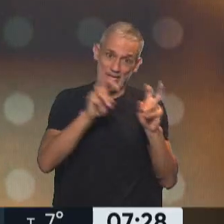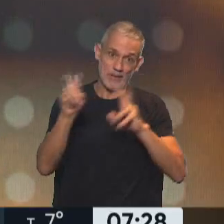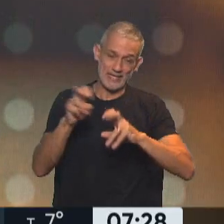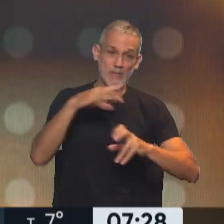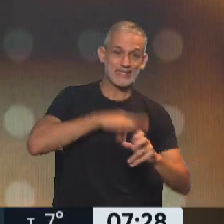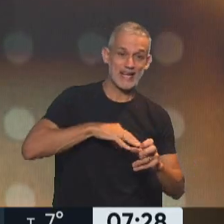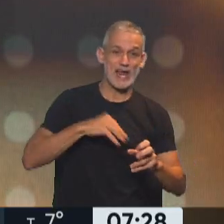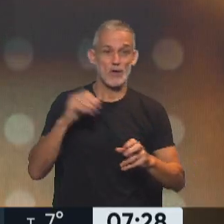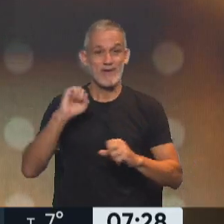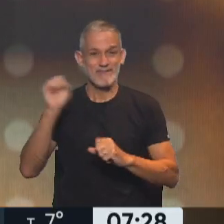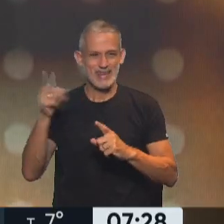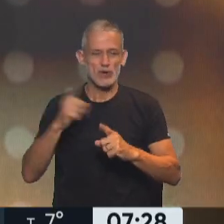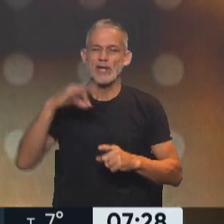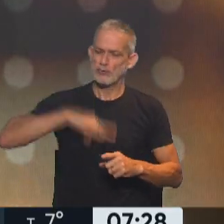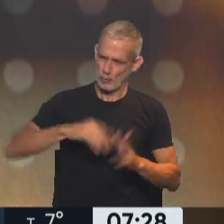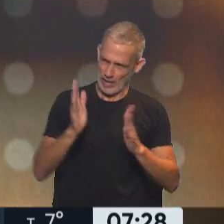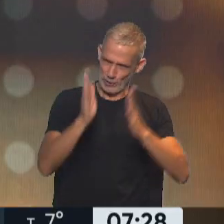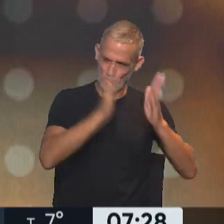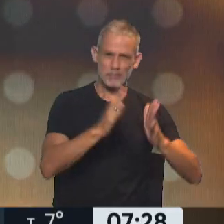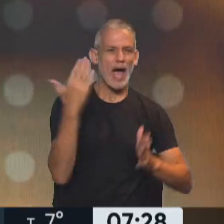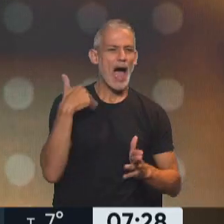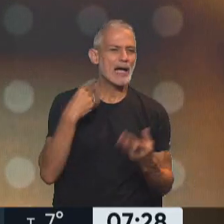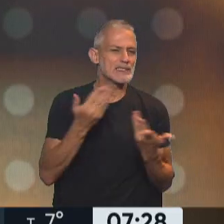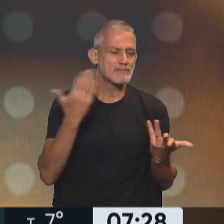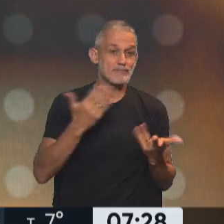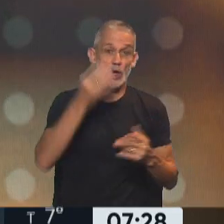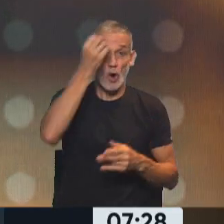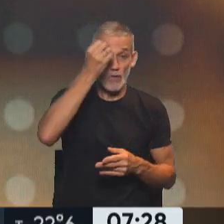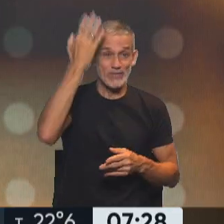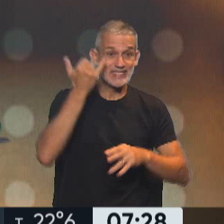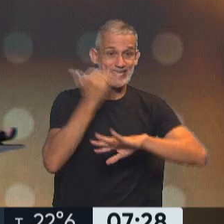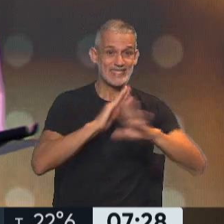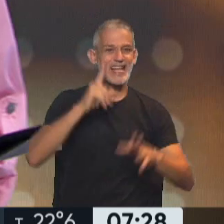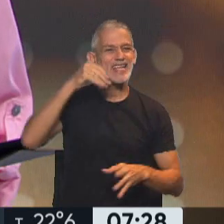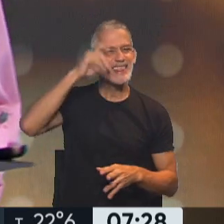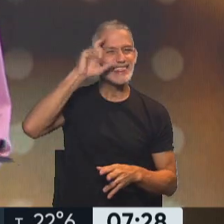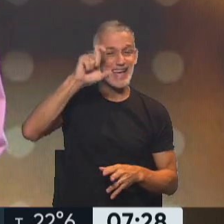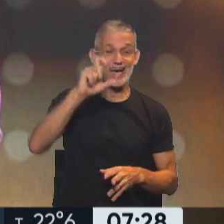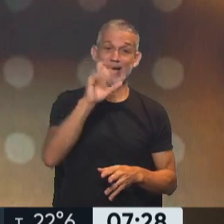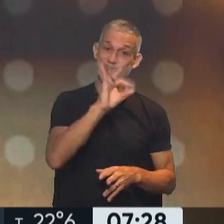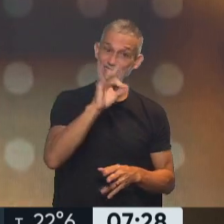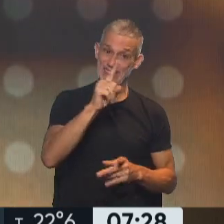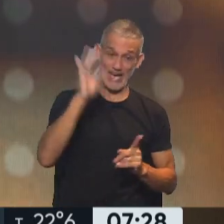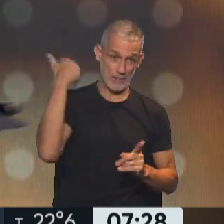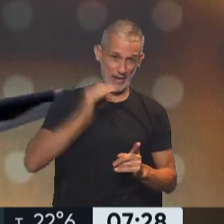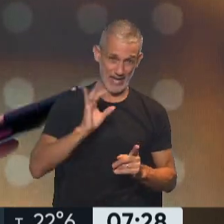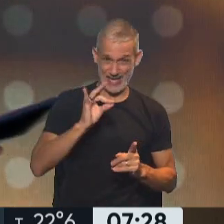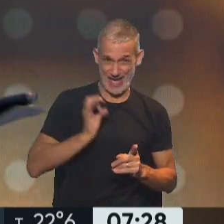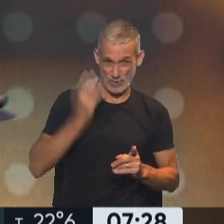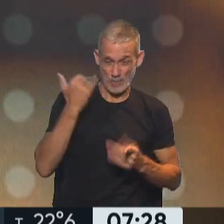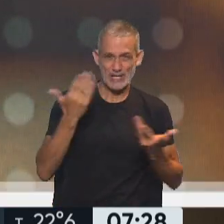Primero nos metemos con los salarios. Vamos. Tuvimos ayer el dato oficial del INDEC de diciembre y con ese dato ya podemos